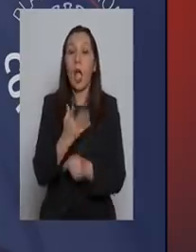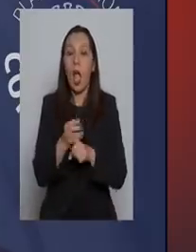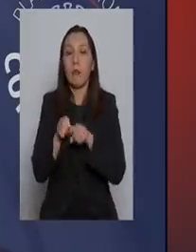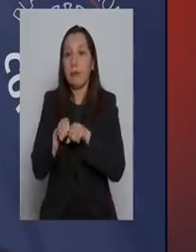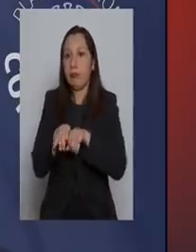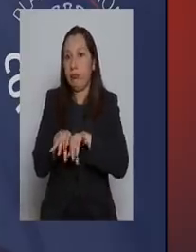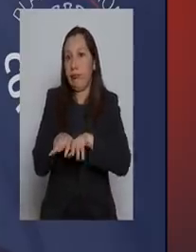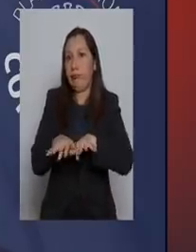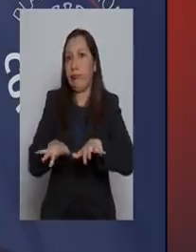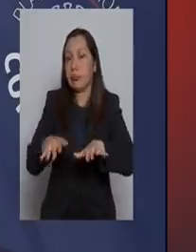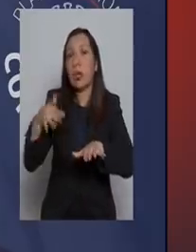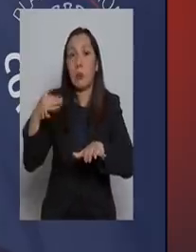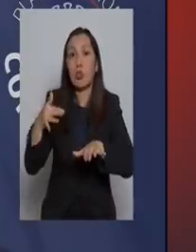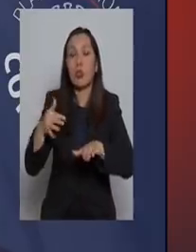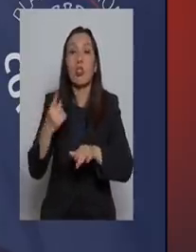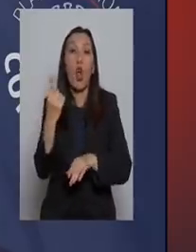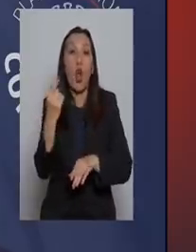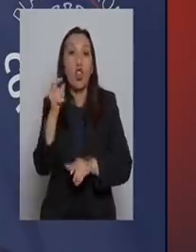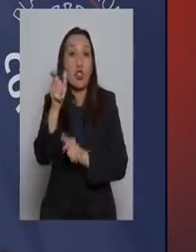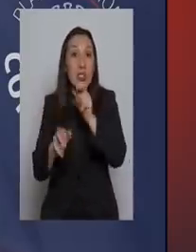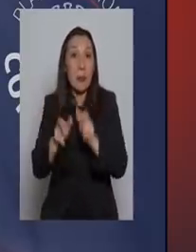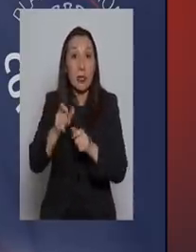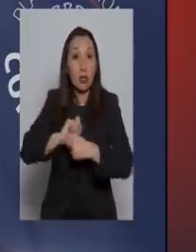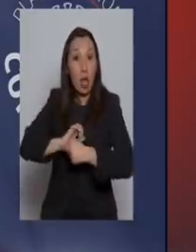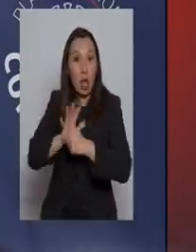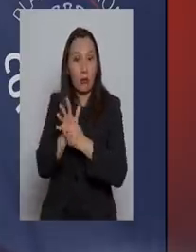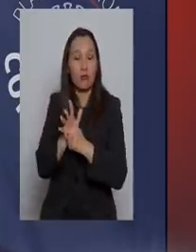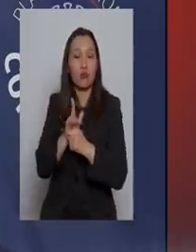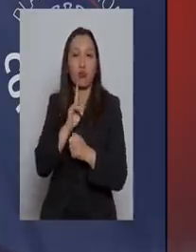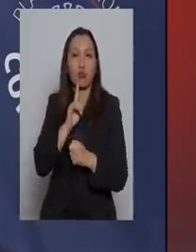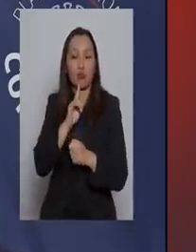brote importante con